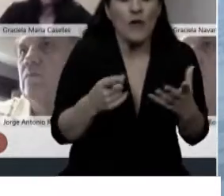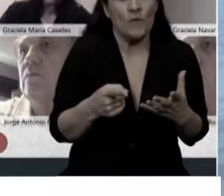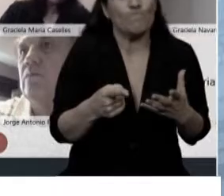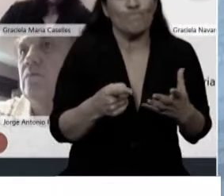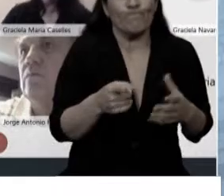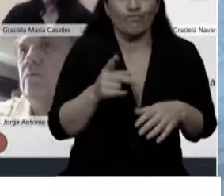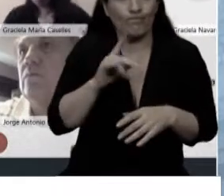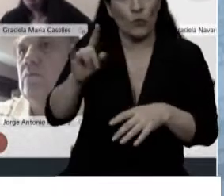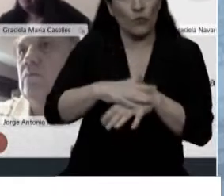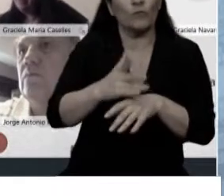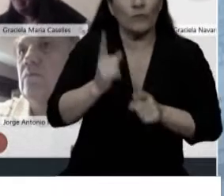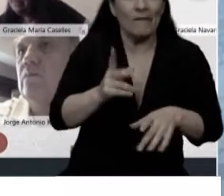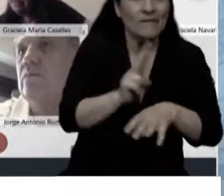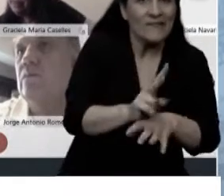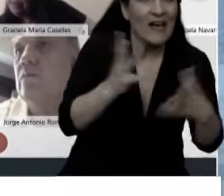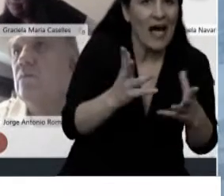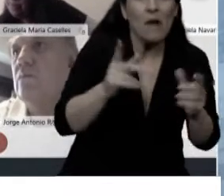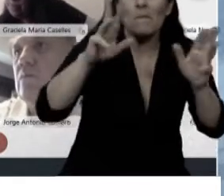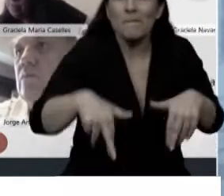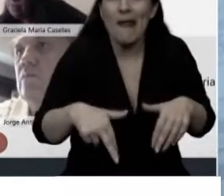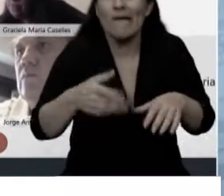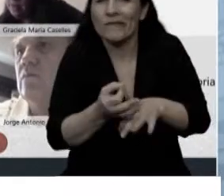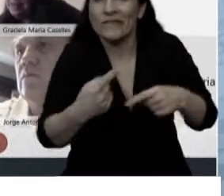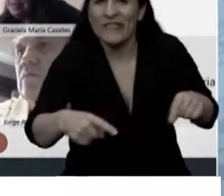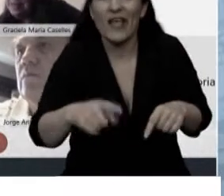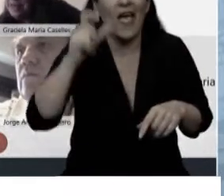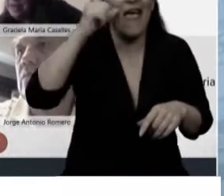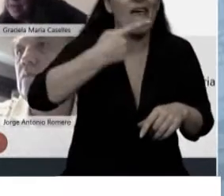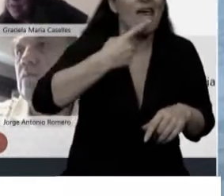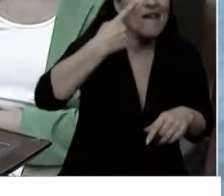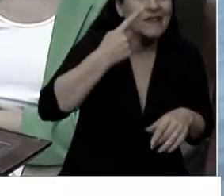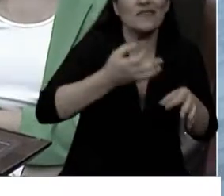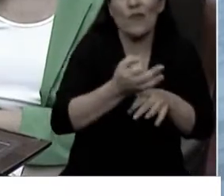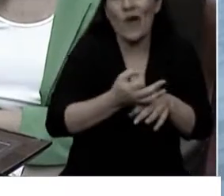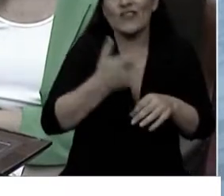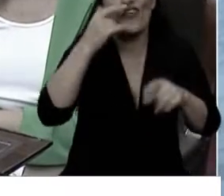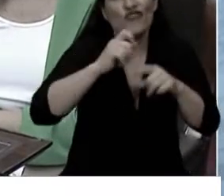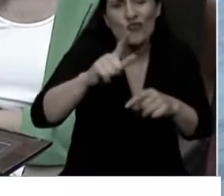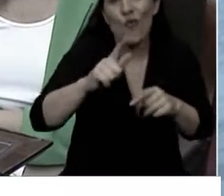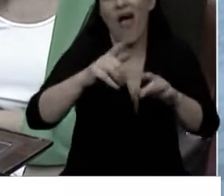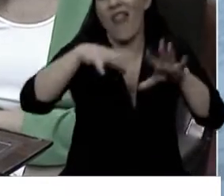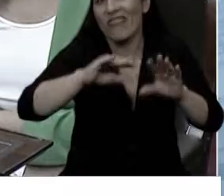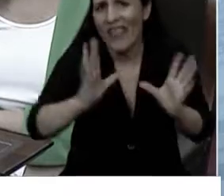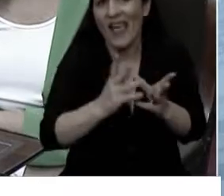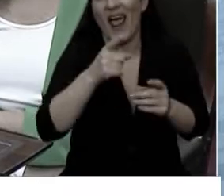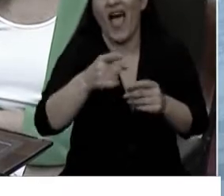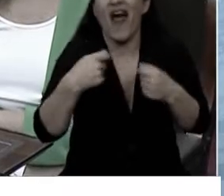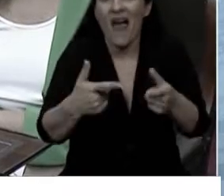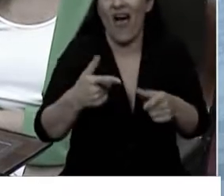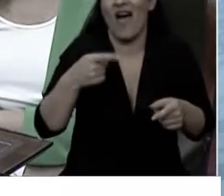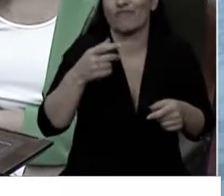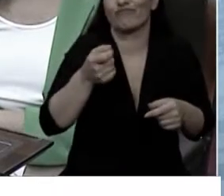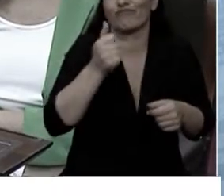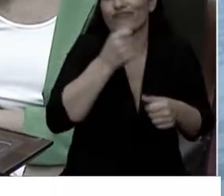la incrementación de las políticas de educación sexual integral y a métodos anticonceptivos